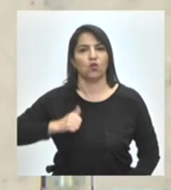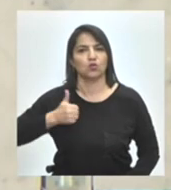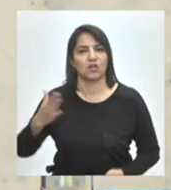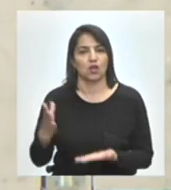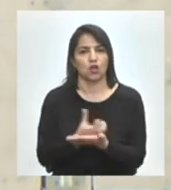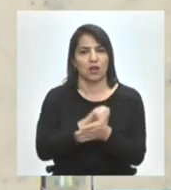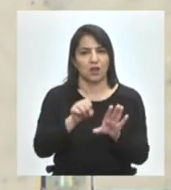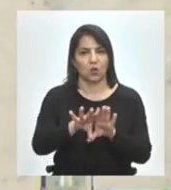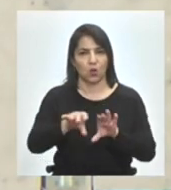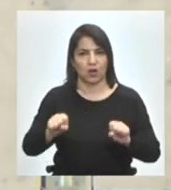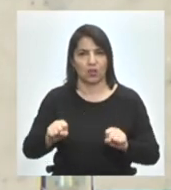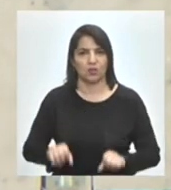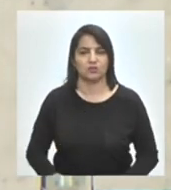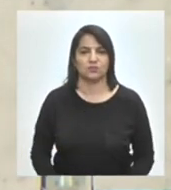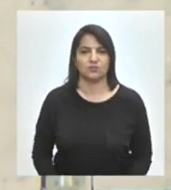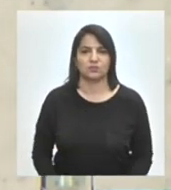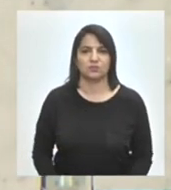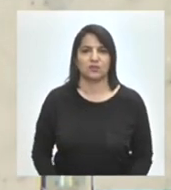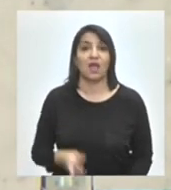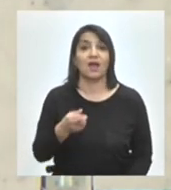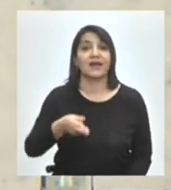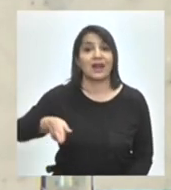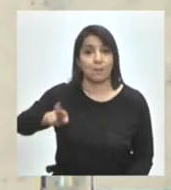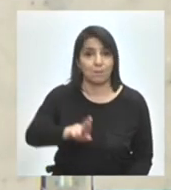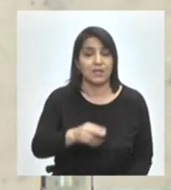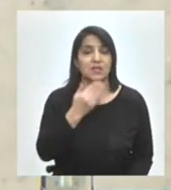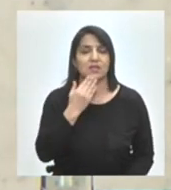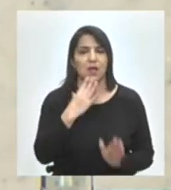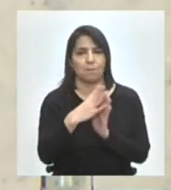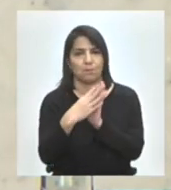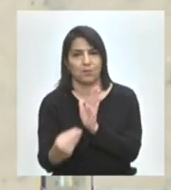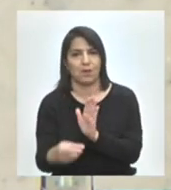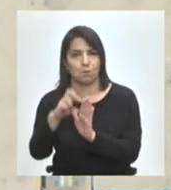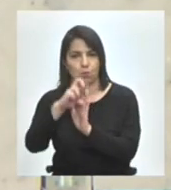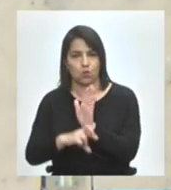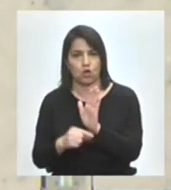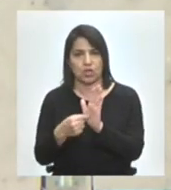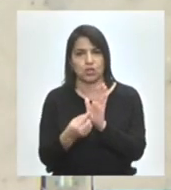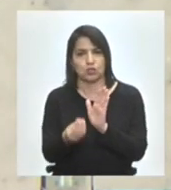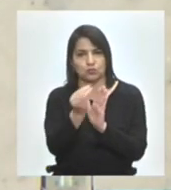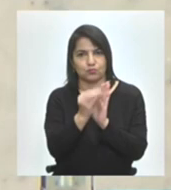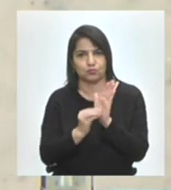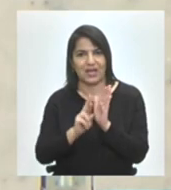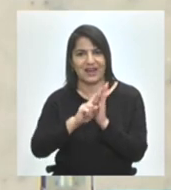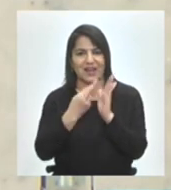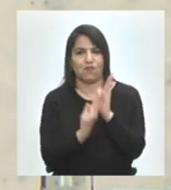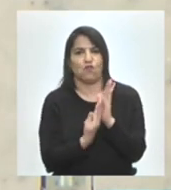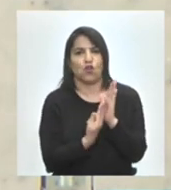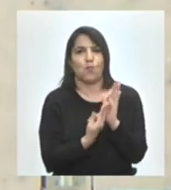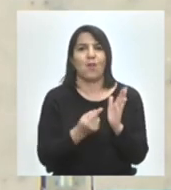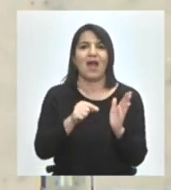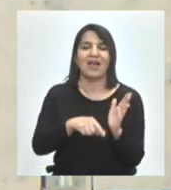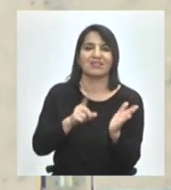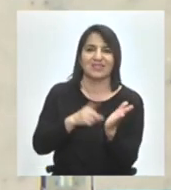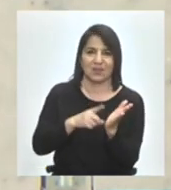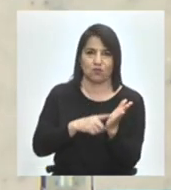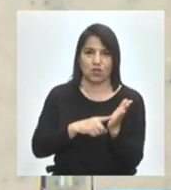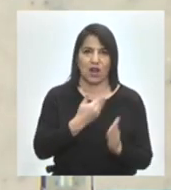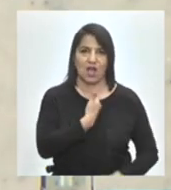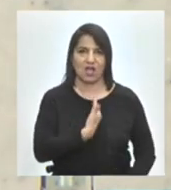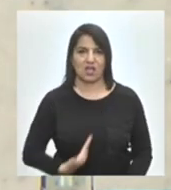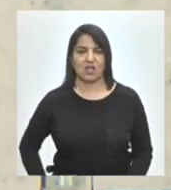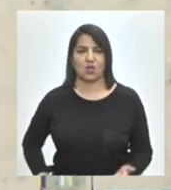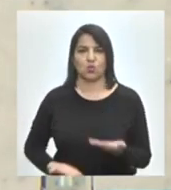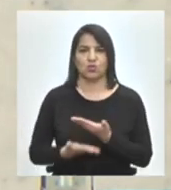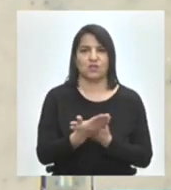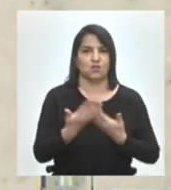acuerdos se replique también en los proyectos que forman parte de la reforma tributaria del Ejecutivo, uno de los cuales ya